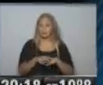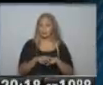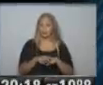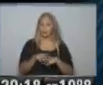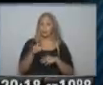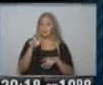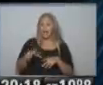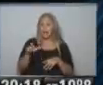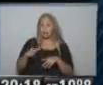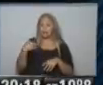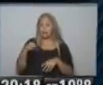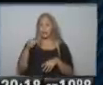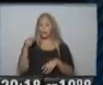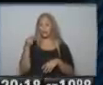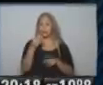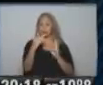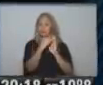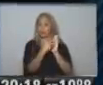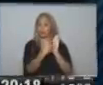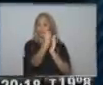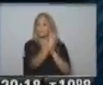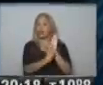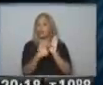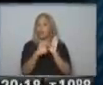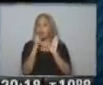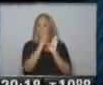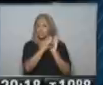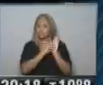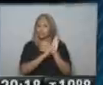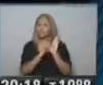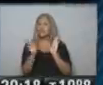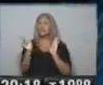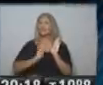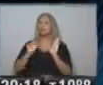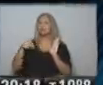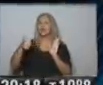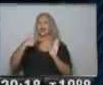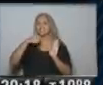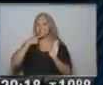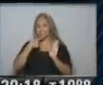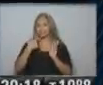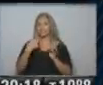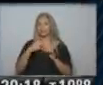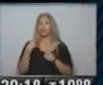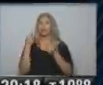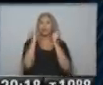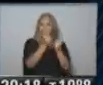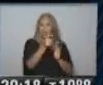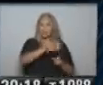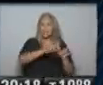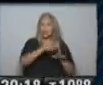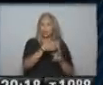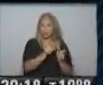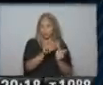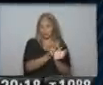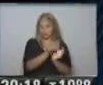Los solicitantes deberán completar un único formulario provisto por la ANSES y entregarlo en alguno de los puntos de atención de la